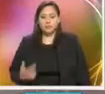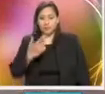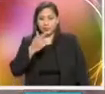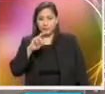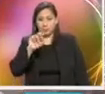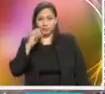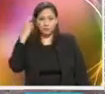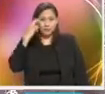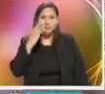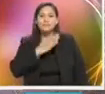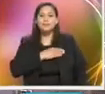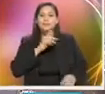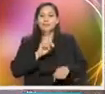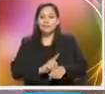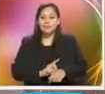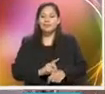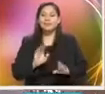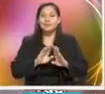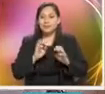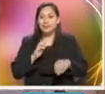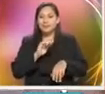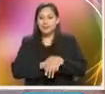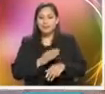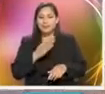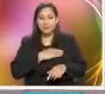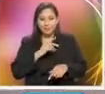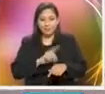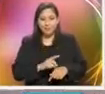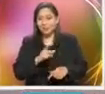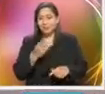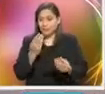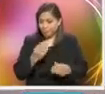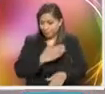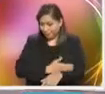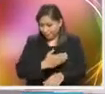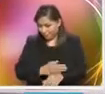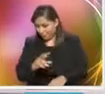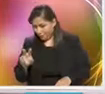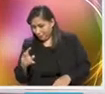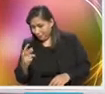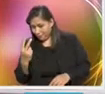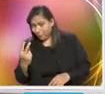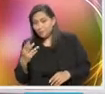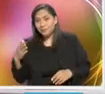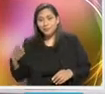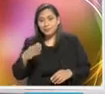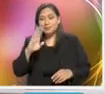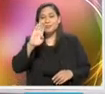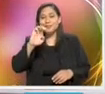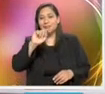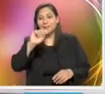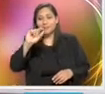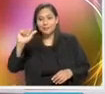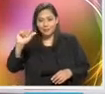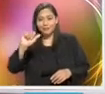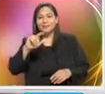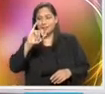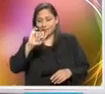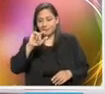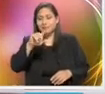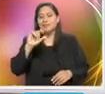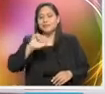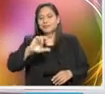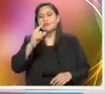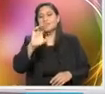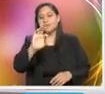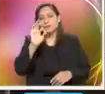Gustavo Reyes, muy buenos días. ¿Cómo estás, amigo? Buenos días. Y súper acompañado de dos peces beta. Beta, sí es hoy una